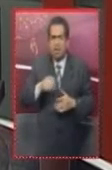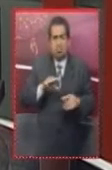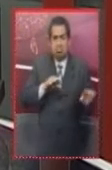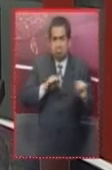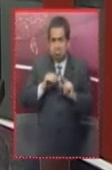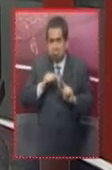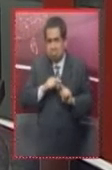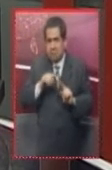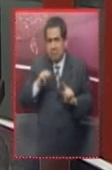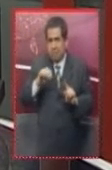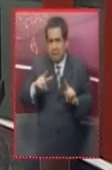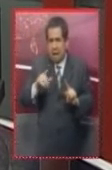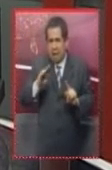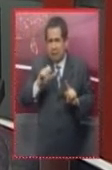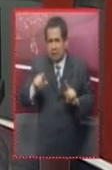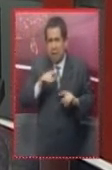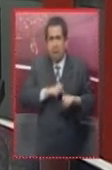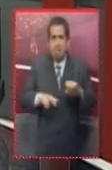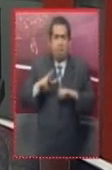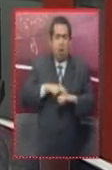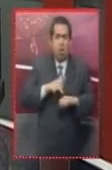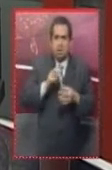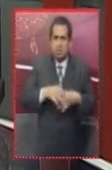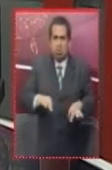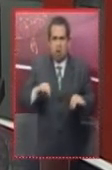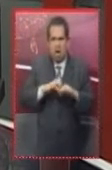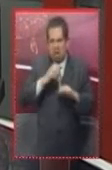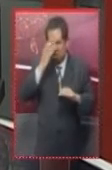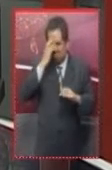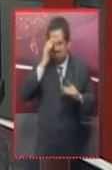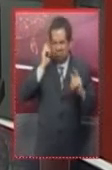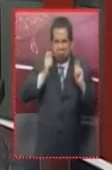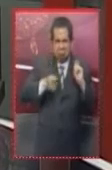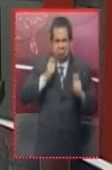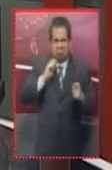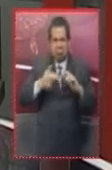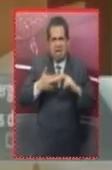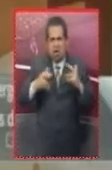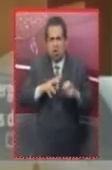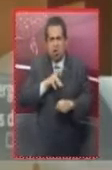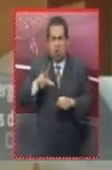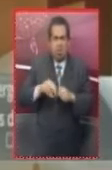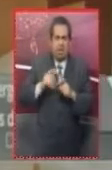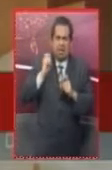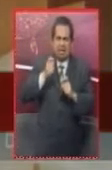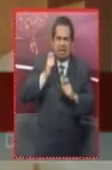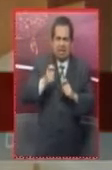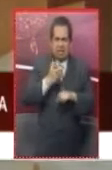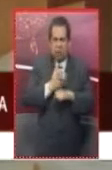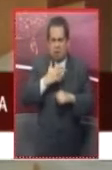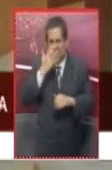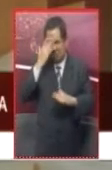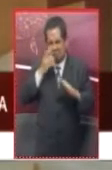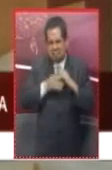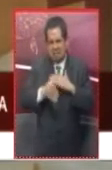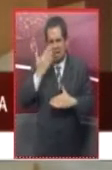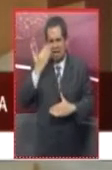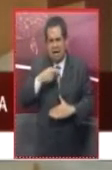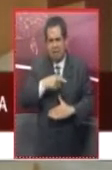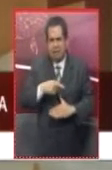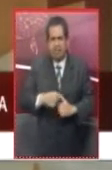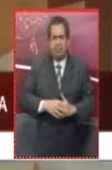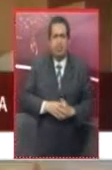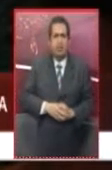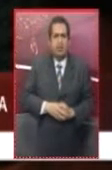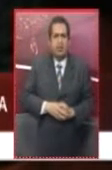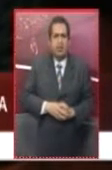Miguel Basáñez como embajador es relevante por el conocimiento que tiene de las relaciones y la política de los Estados Unidos de América.